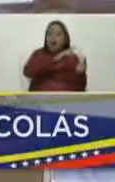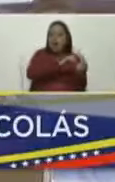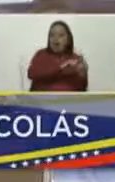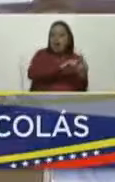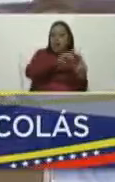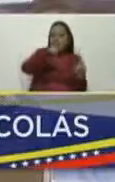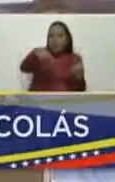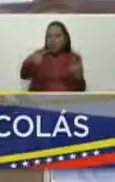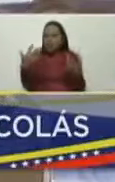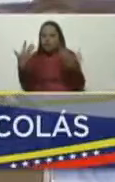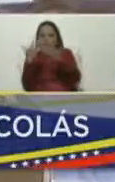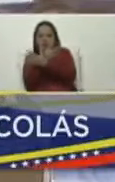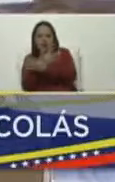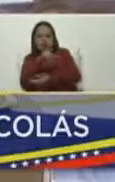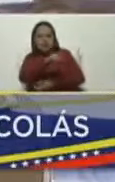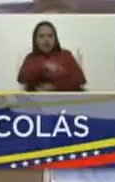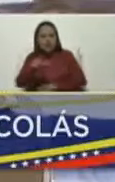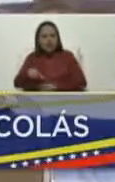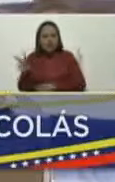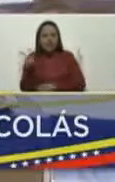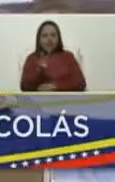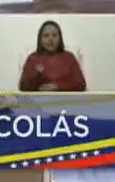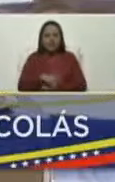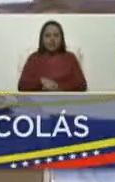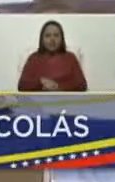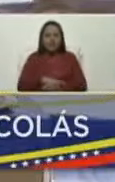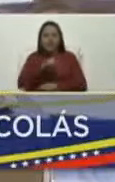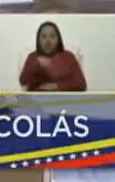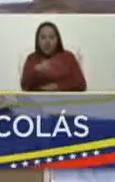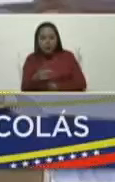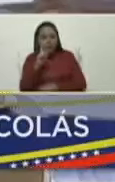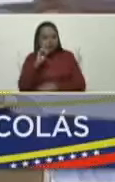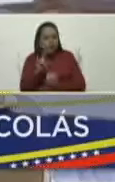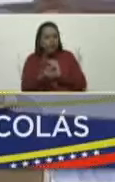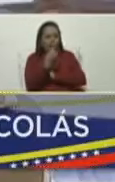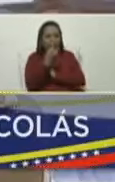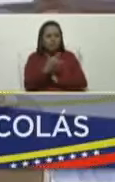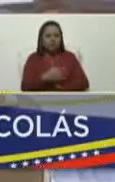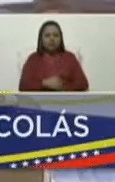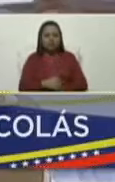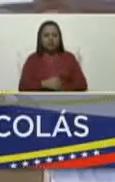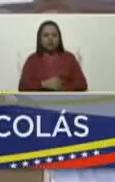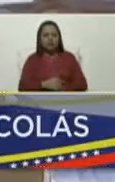y confundieron a una parte de la población. Y luego vino el engaño.